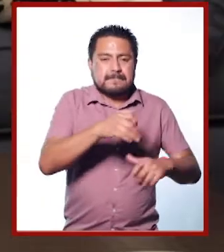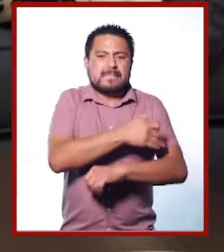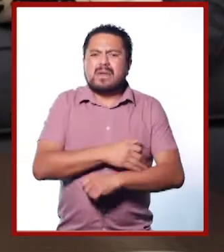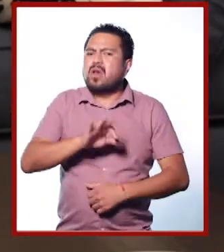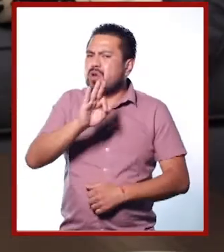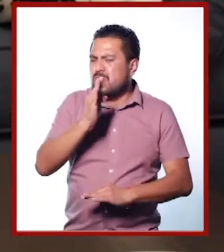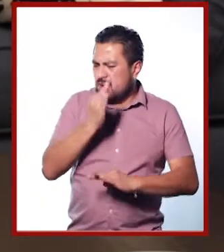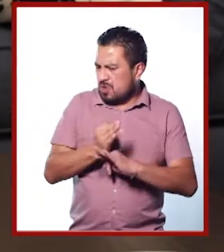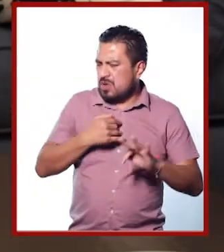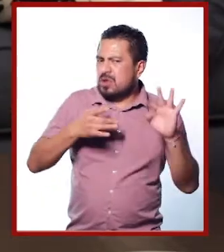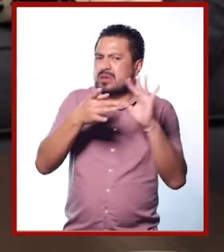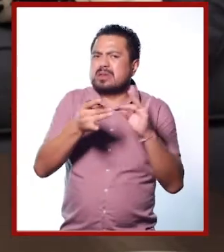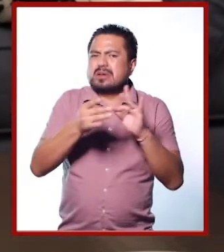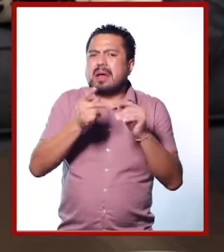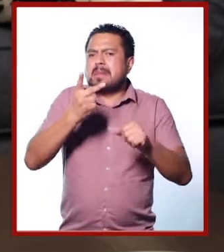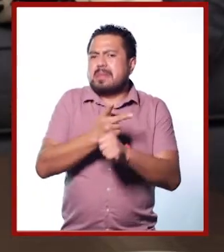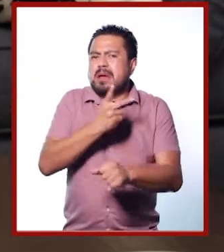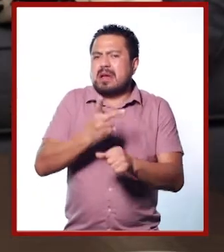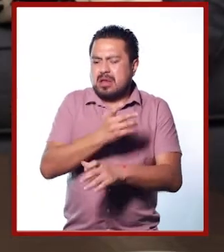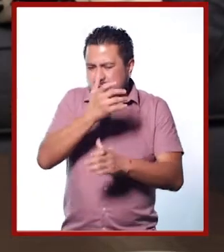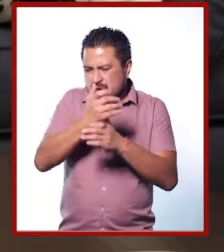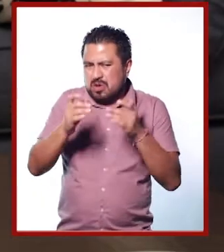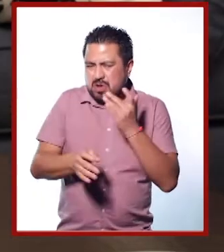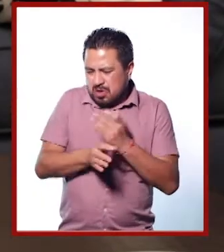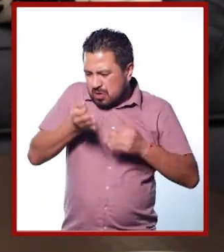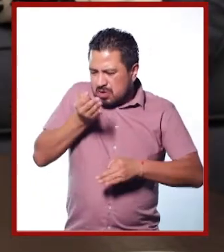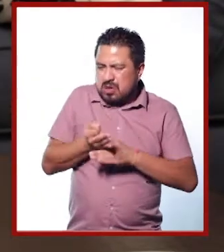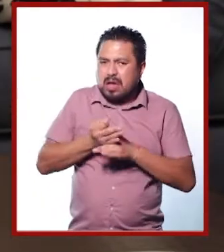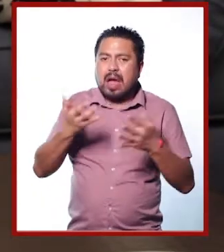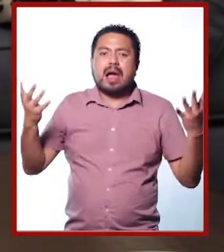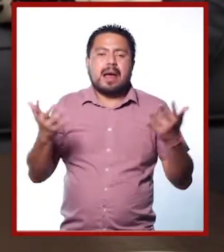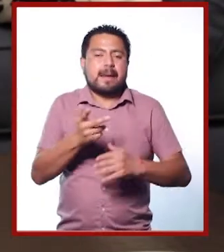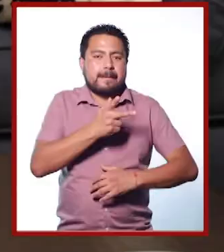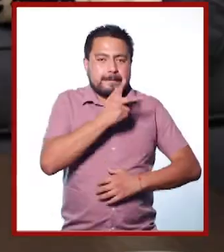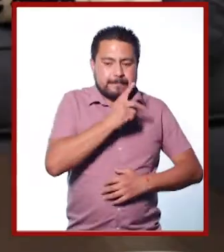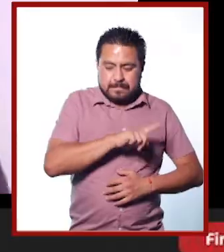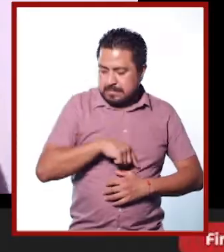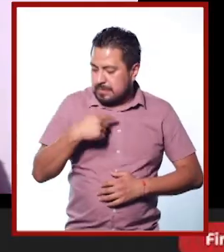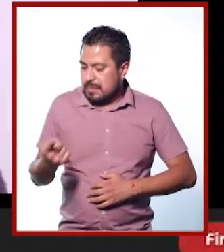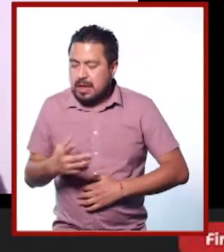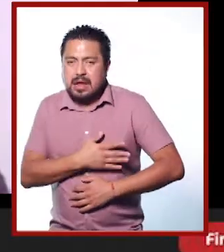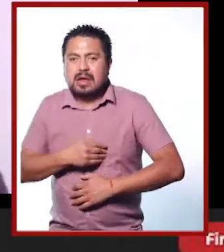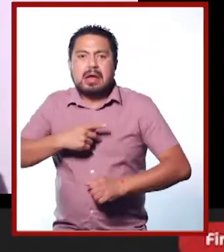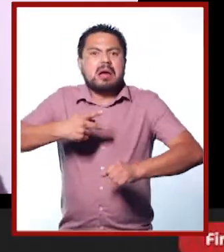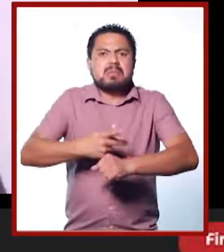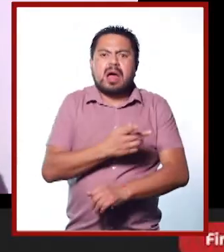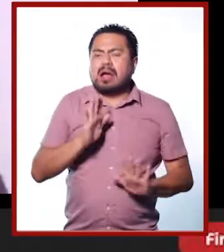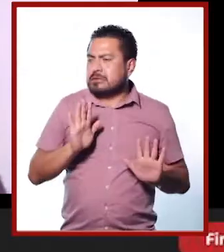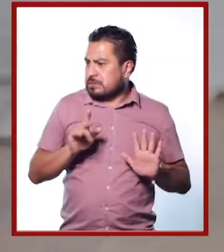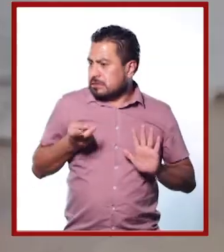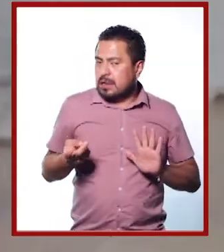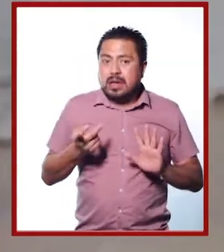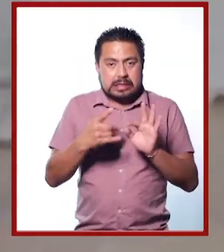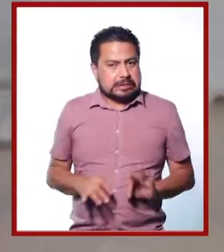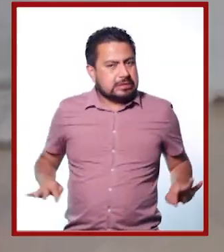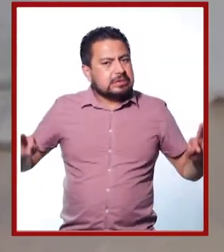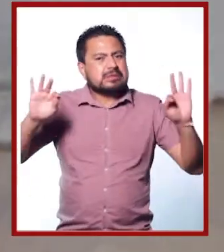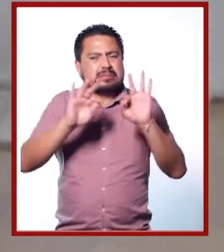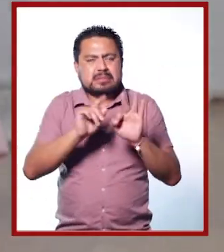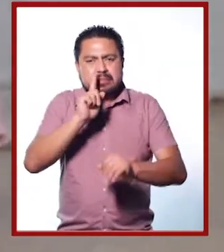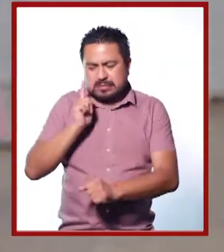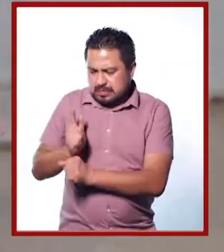justo te iba a decir, ¿qué pasa cuando este tipo de acciones que estás mencionando la hace de padre a hijo? ¿Qué es lo que ocurre? Bueno, es